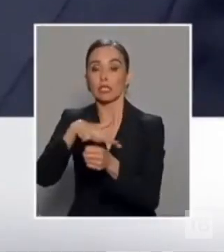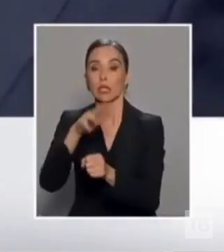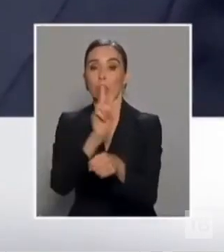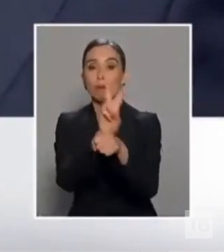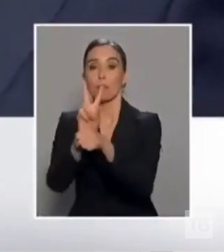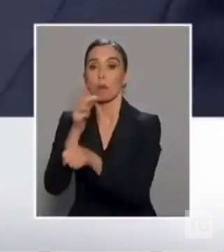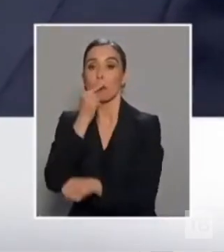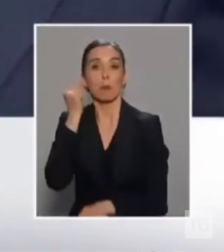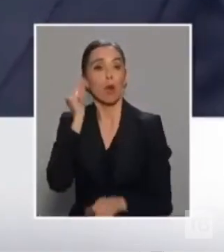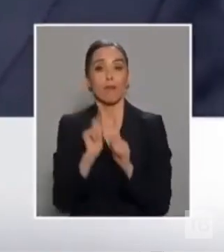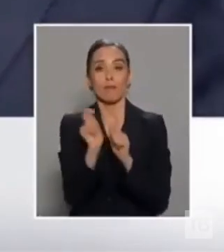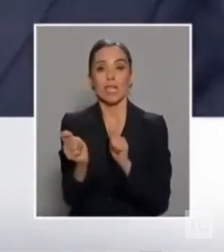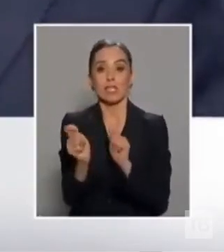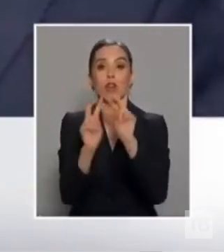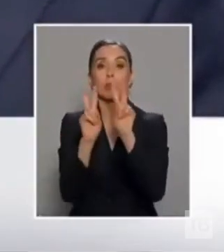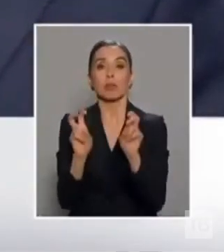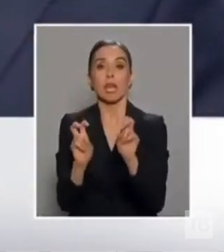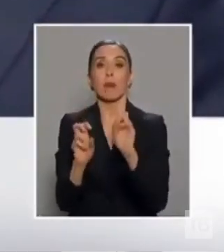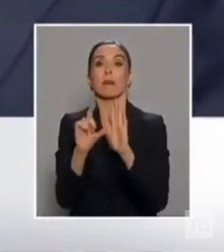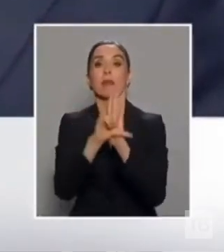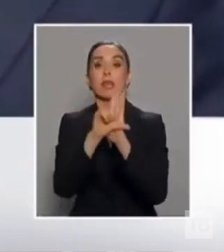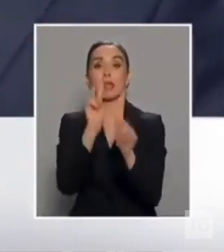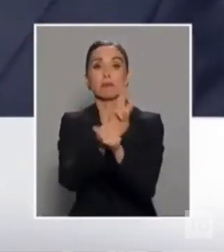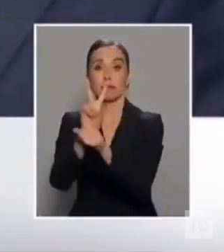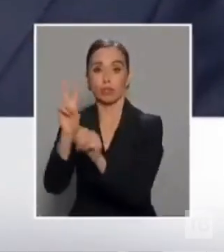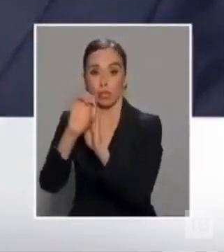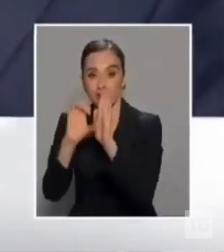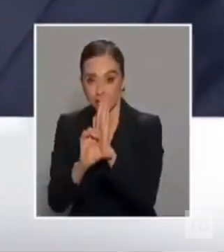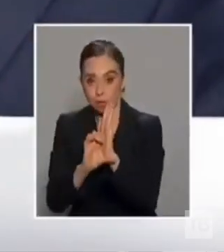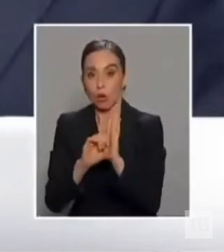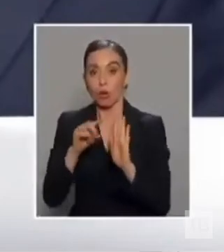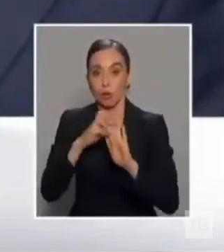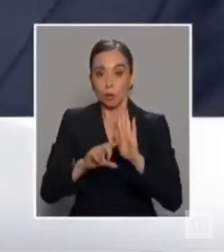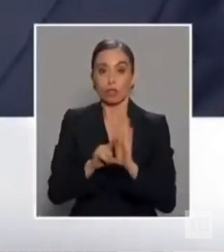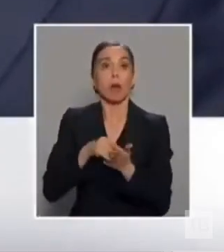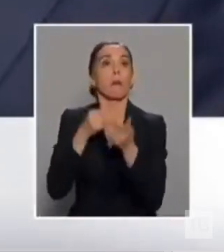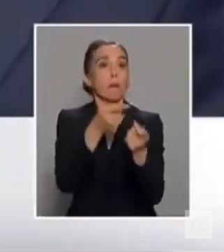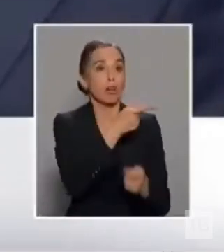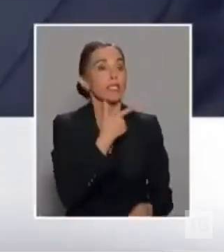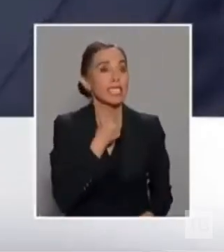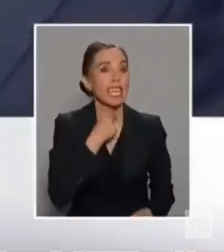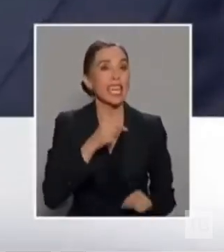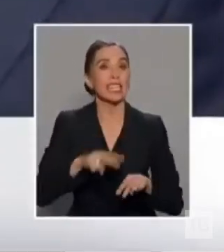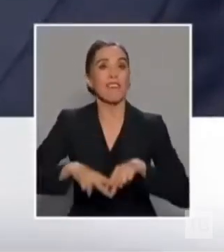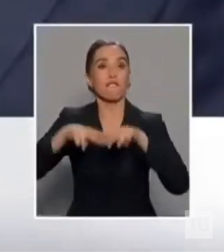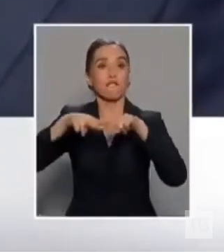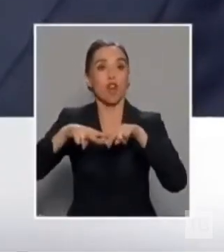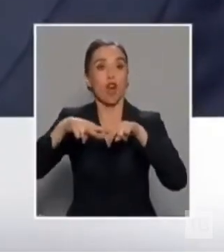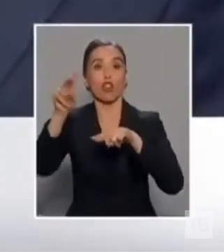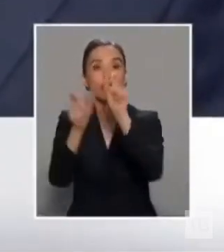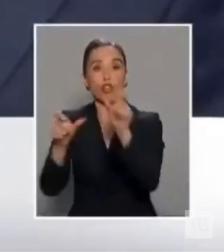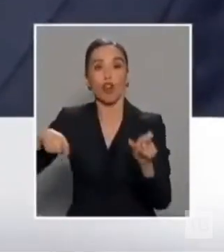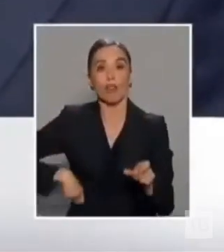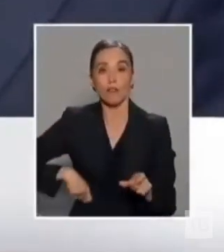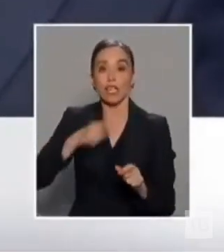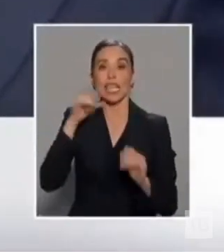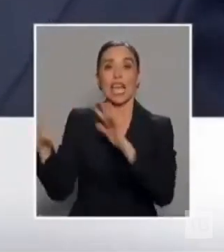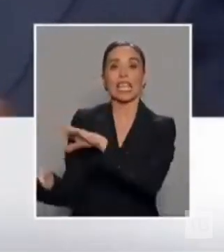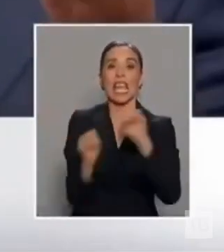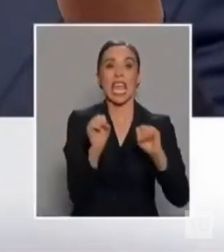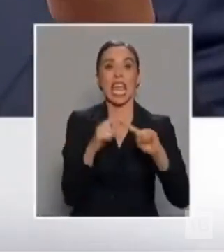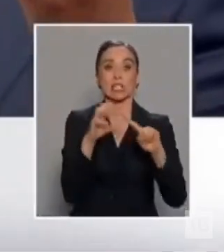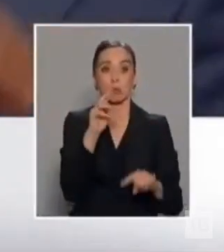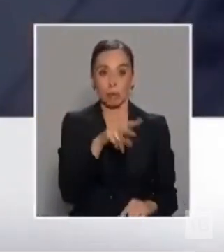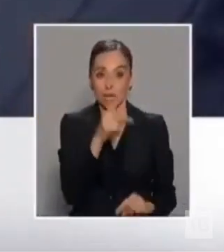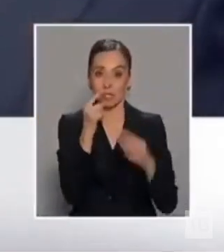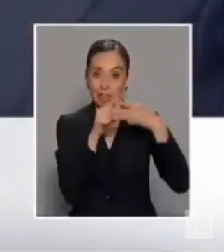los profesores y profesoras en materia del estatuto docente. Iniciativas eso, que he presentado. Por eso quieres expropiar que el, los fondos el, que el de Parlamento, pensiones eso de los es una chilenos. Mentira. Tiempo,